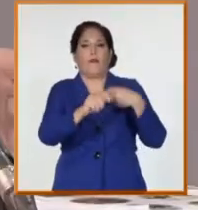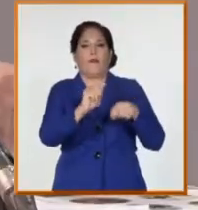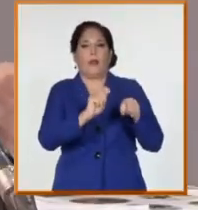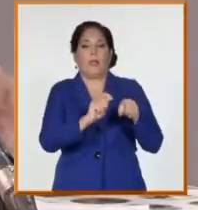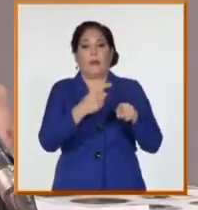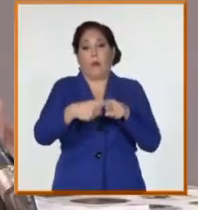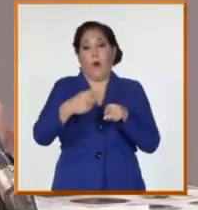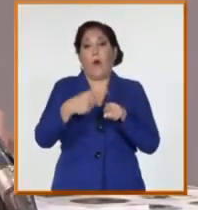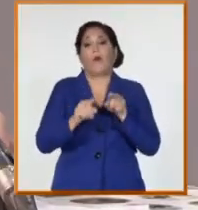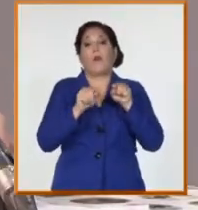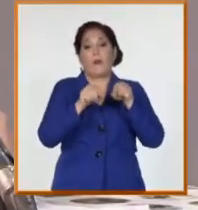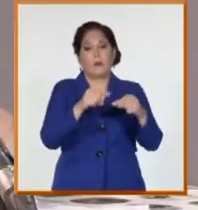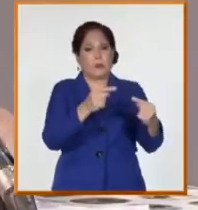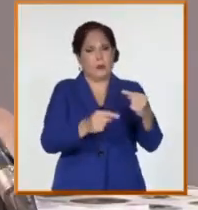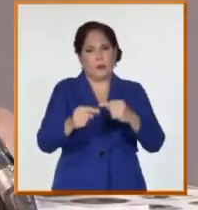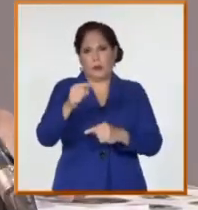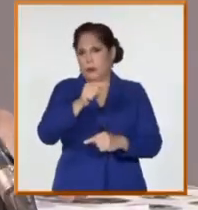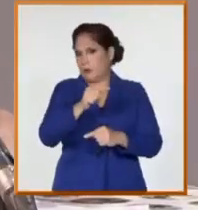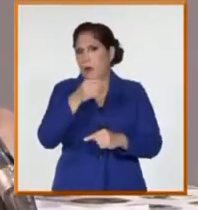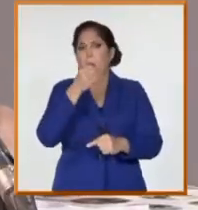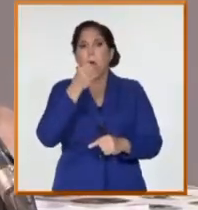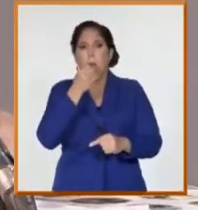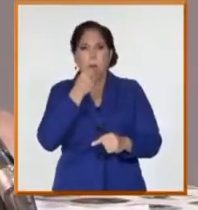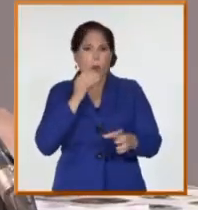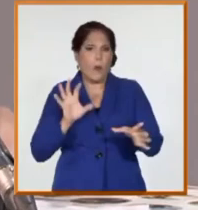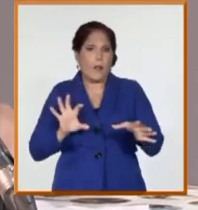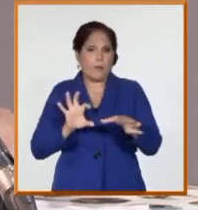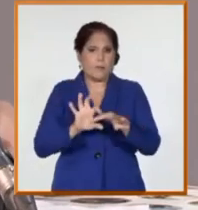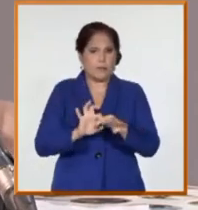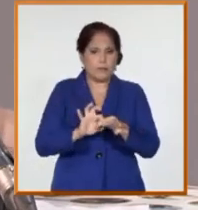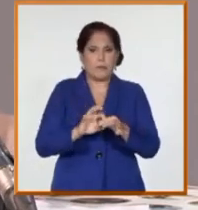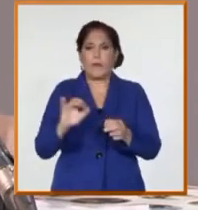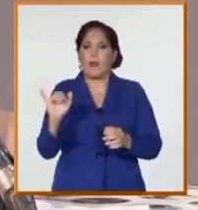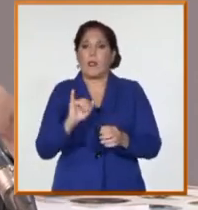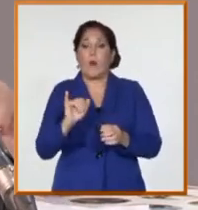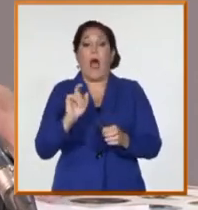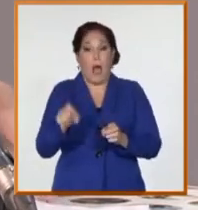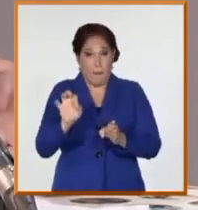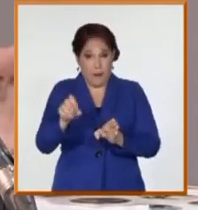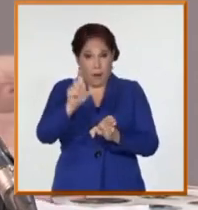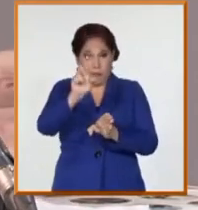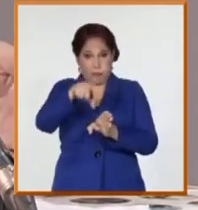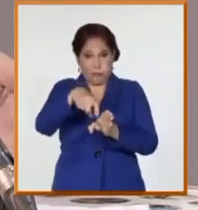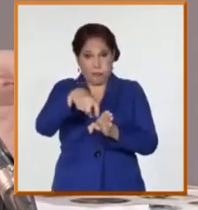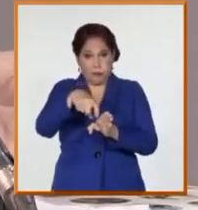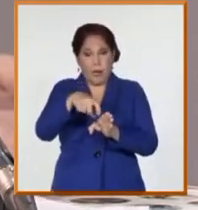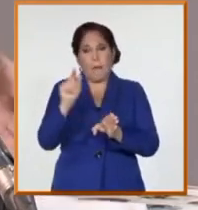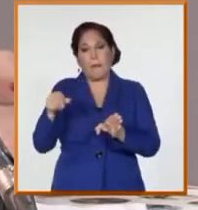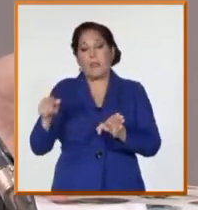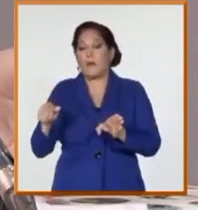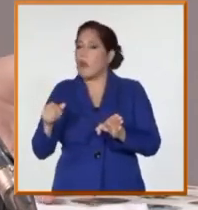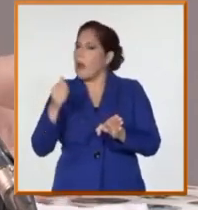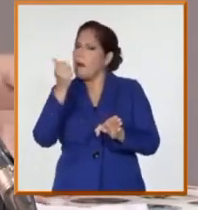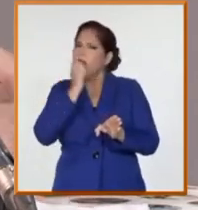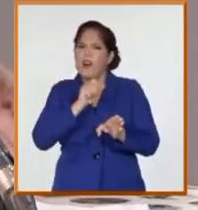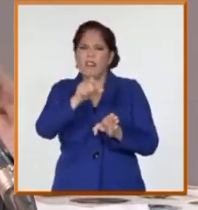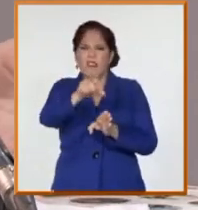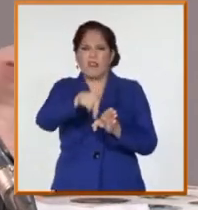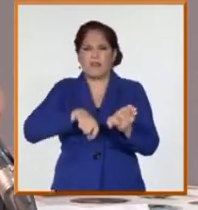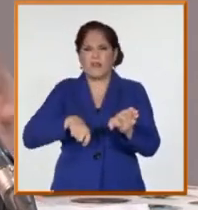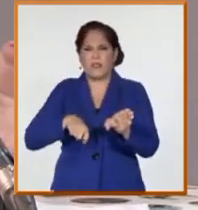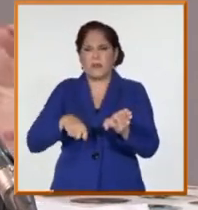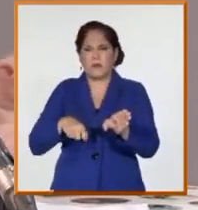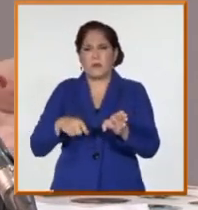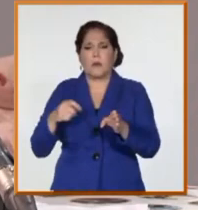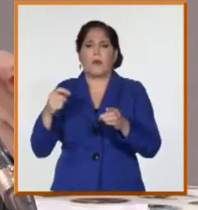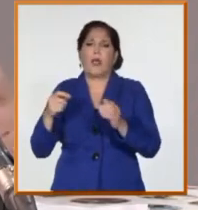que fundamentalmente tenemos en régimen de consignación tenemos un post habilitado porque a veces los clientes les es más fácil no tienen el entrenamiento